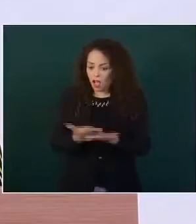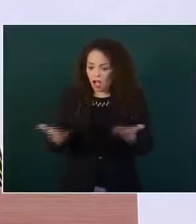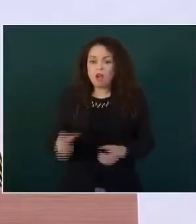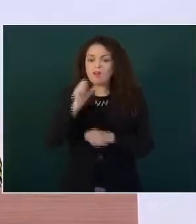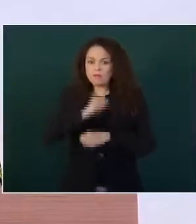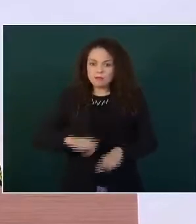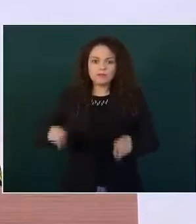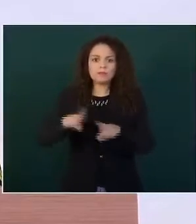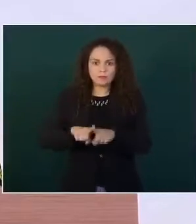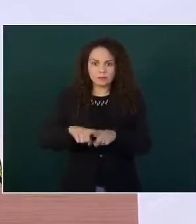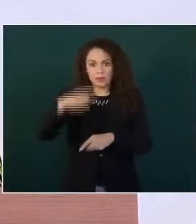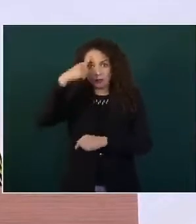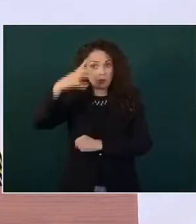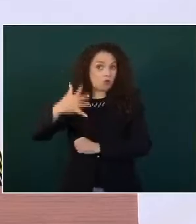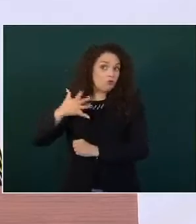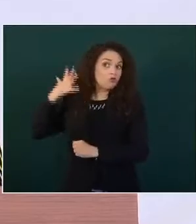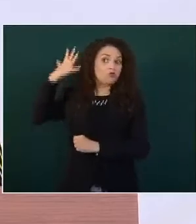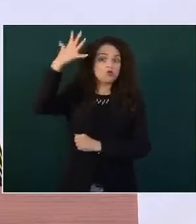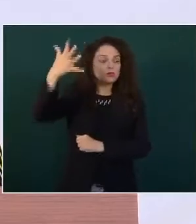y proyectarlo en el futuro.